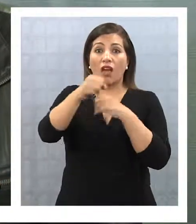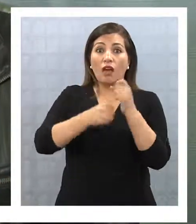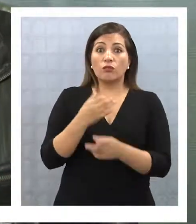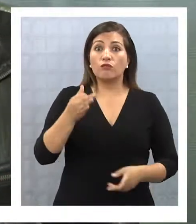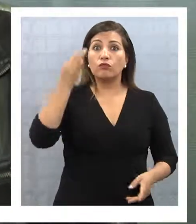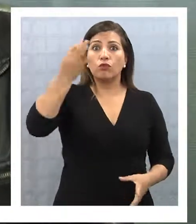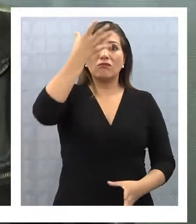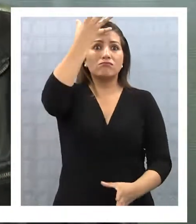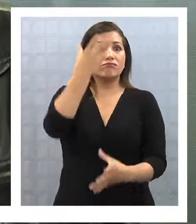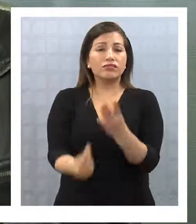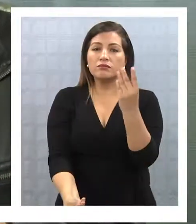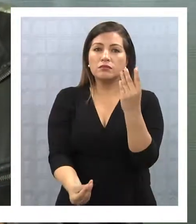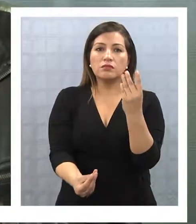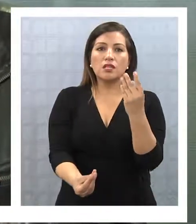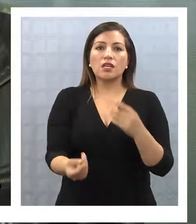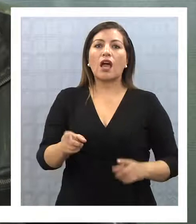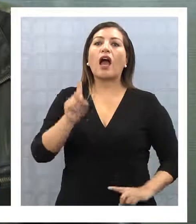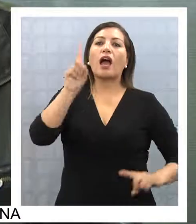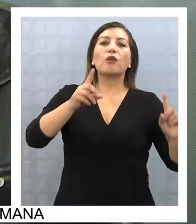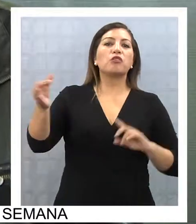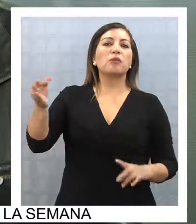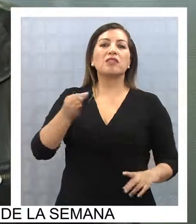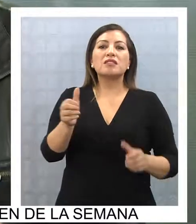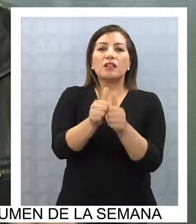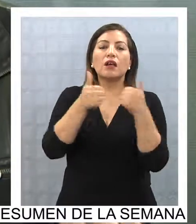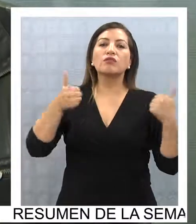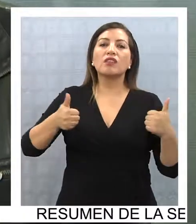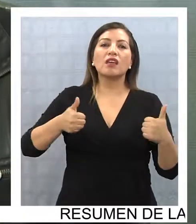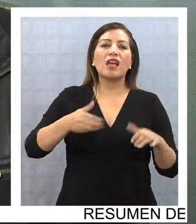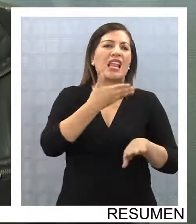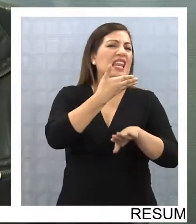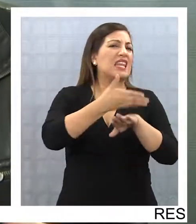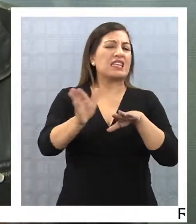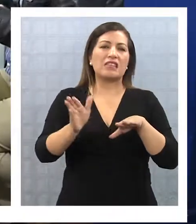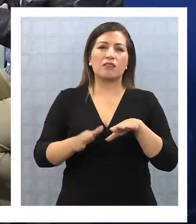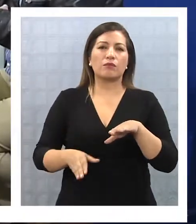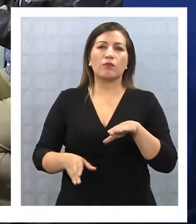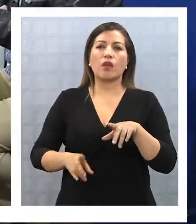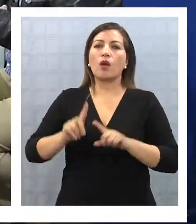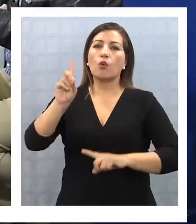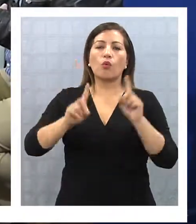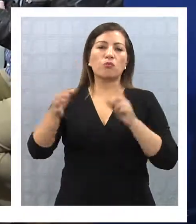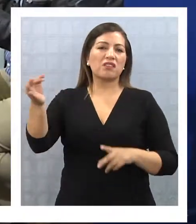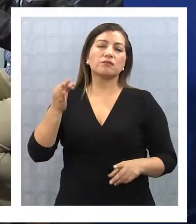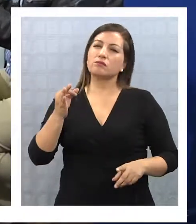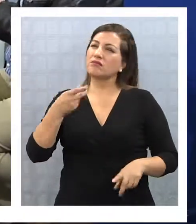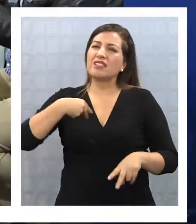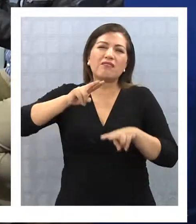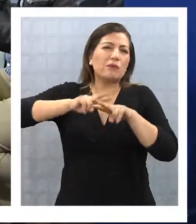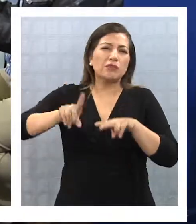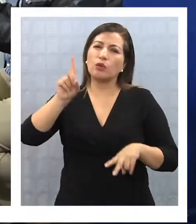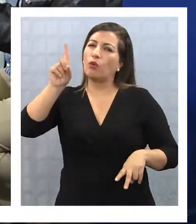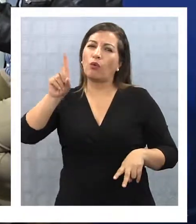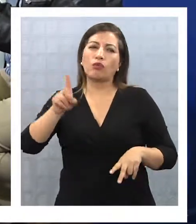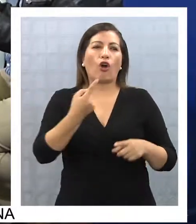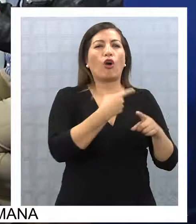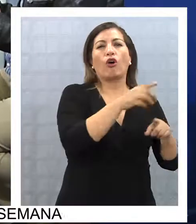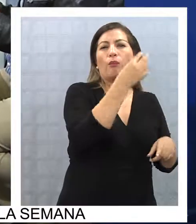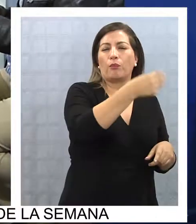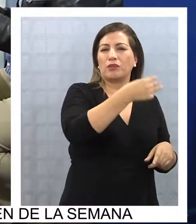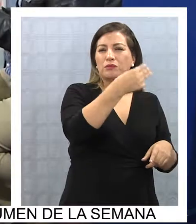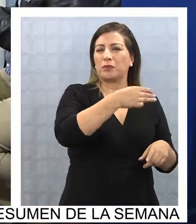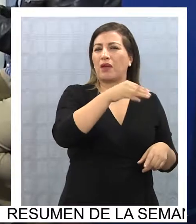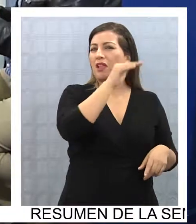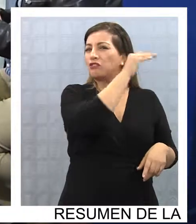digamos que no, si lo vamos a eliminar, qué sé yo, vamos a hacer otro. Hay el municipio de Iquique dice una cosa, el municipio de Alto Hospicio dice otra, no se pusieron nunca de acuerdo los